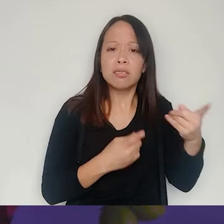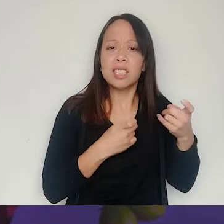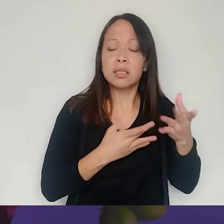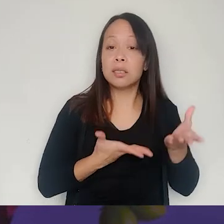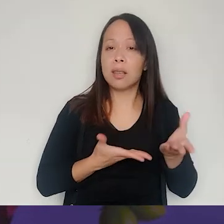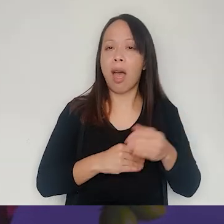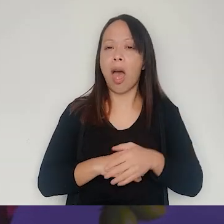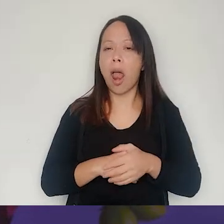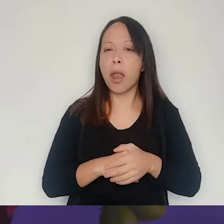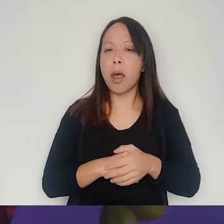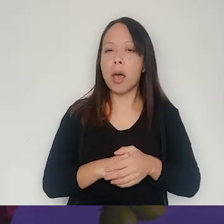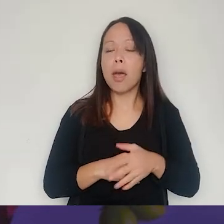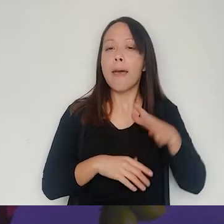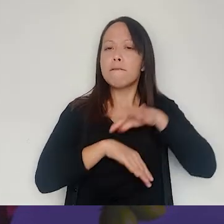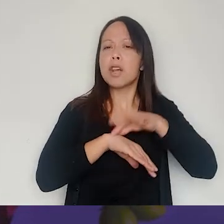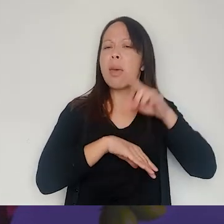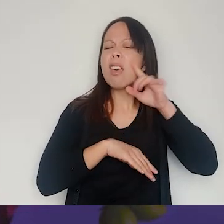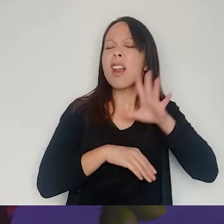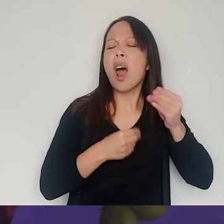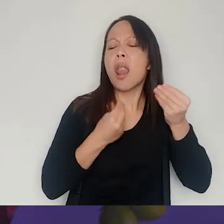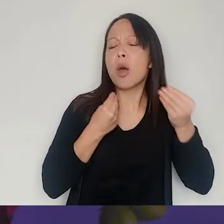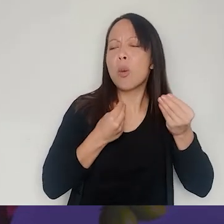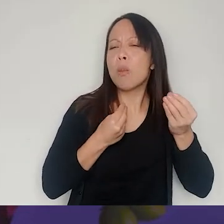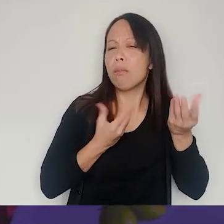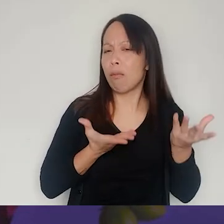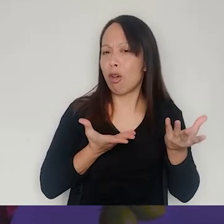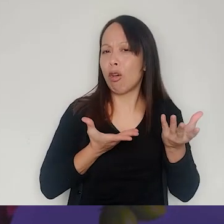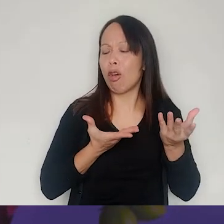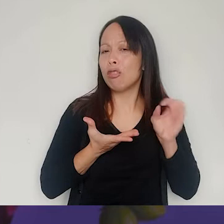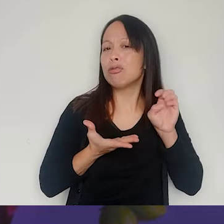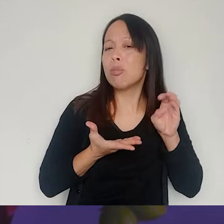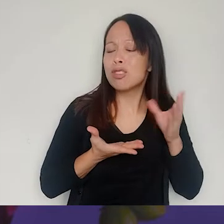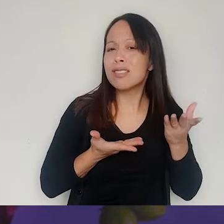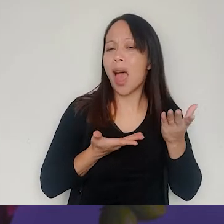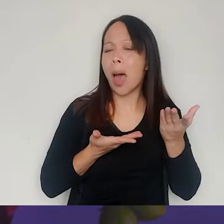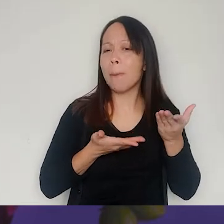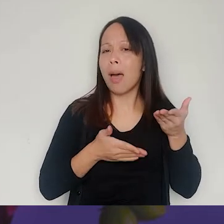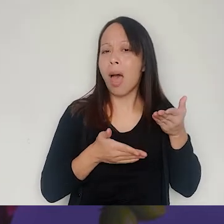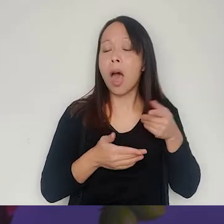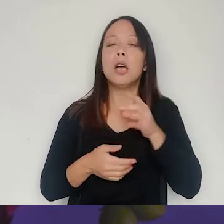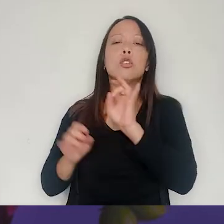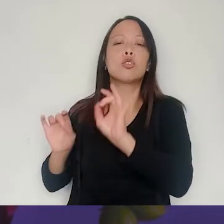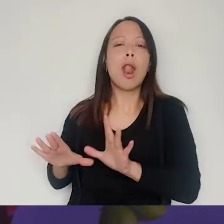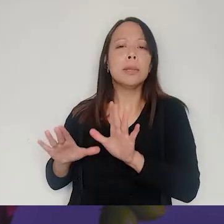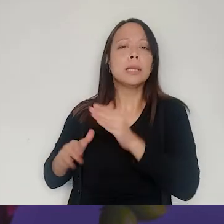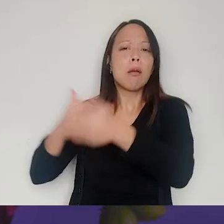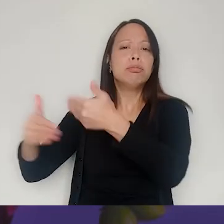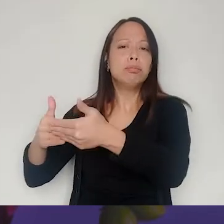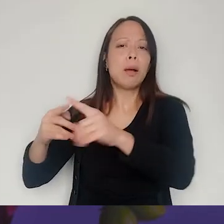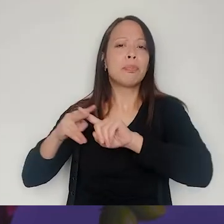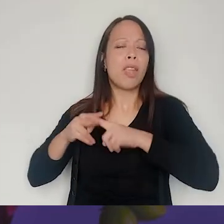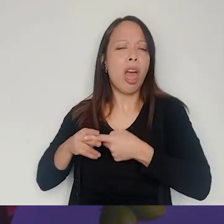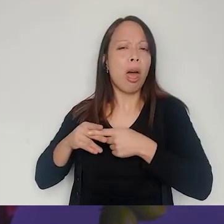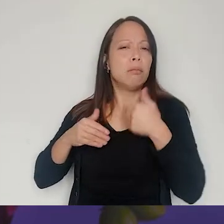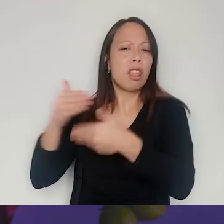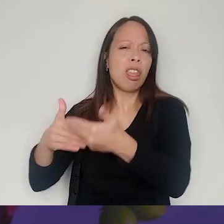diagnóstico. Entonces, creemos que también es muy importante, ¿no?, evaluar no solo los avances en el acceso al diagnóstico, sino